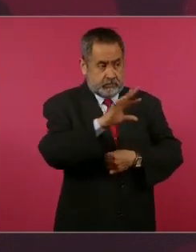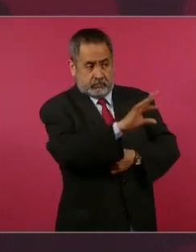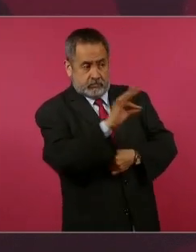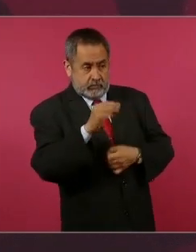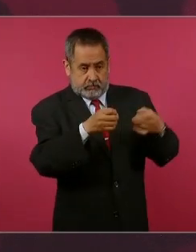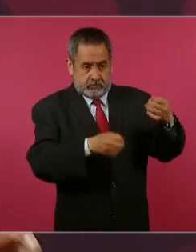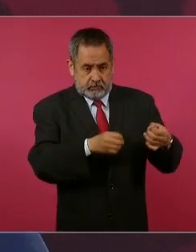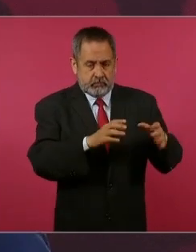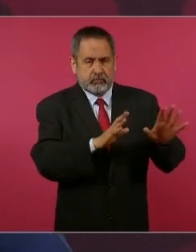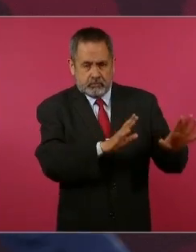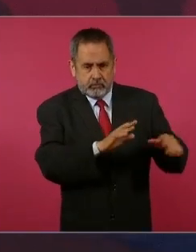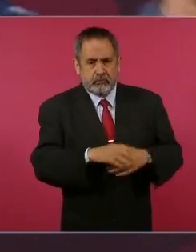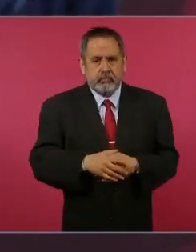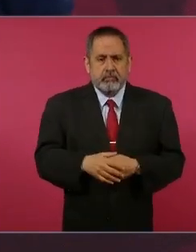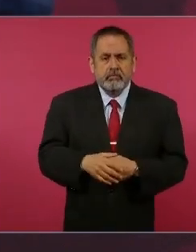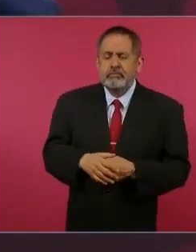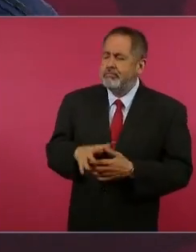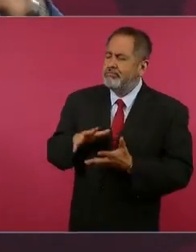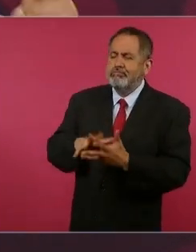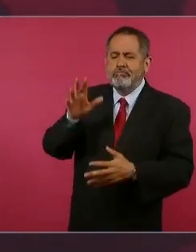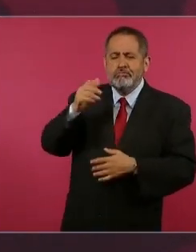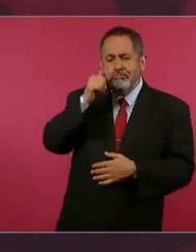los poderes judiciales son cooptados.